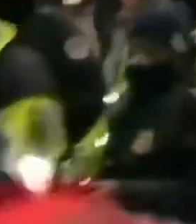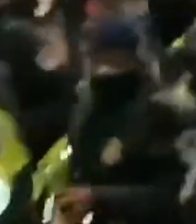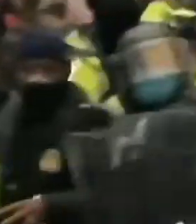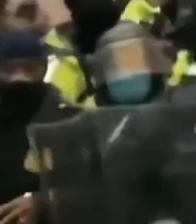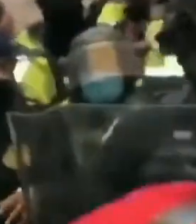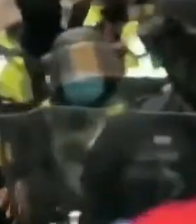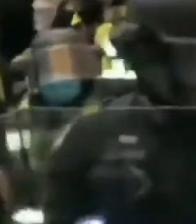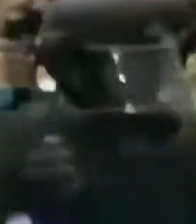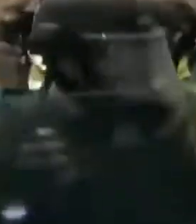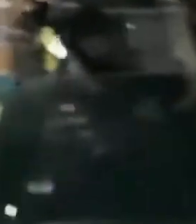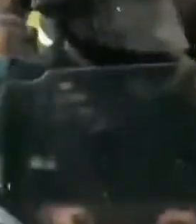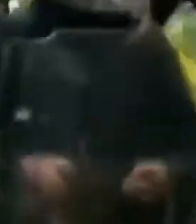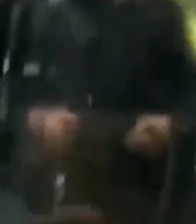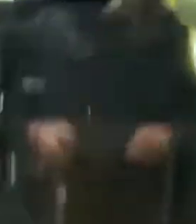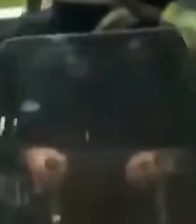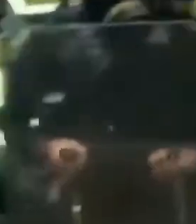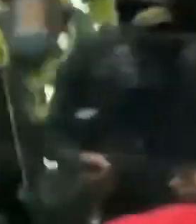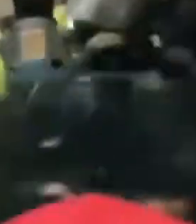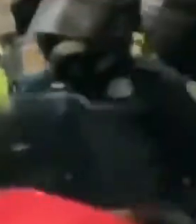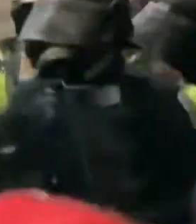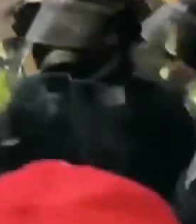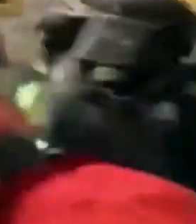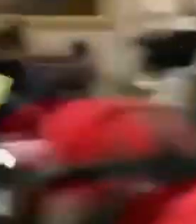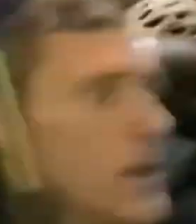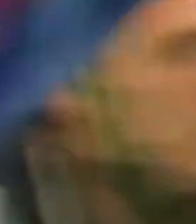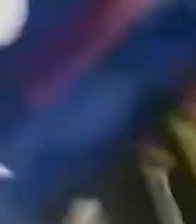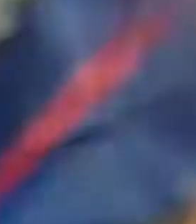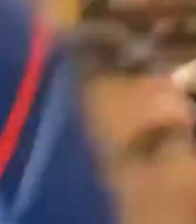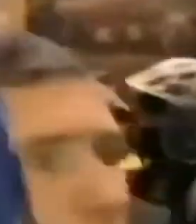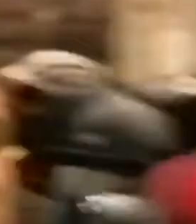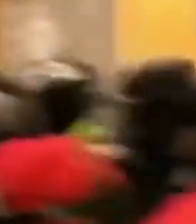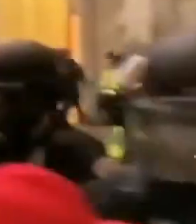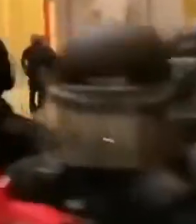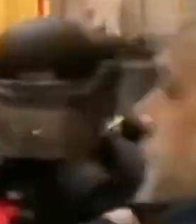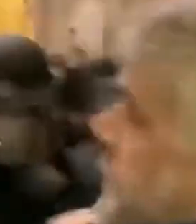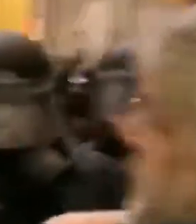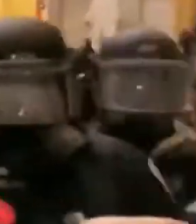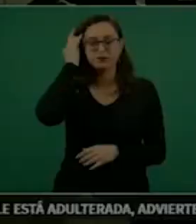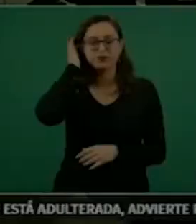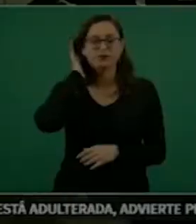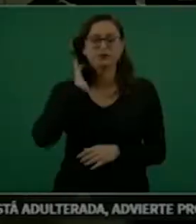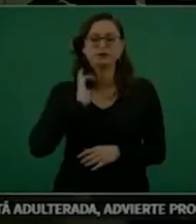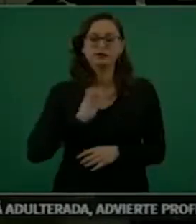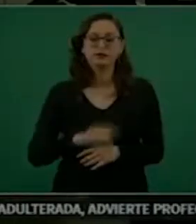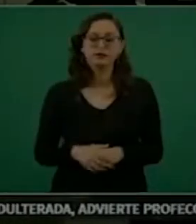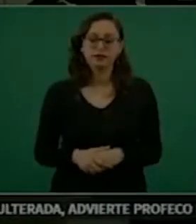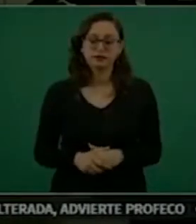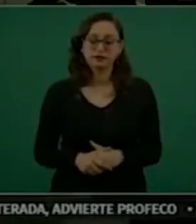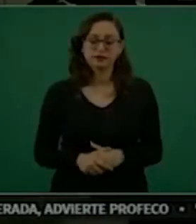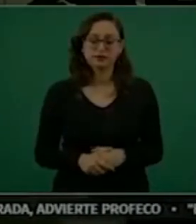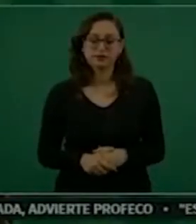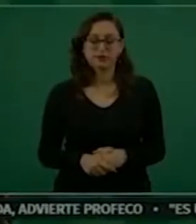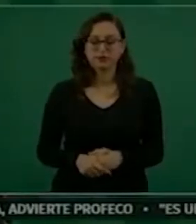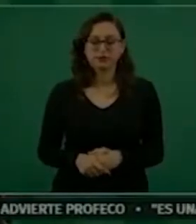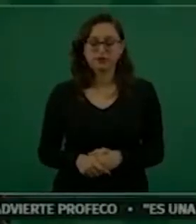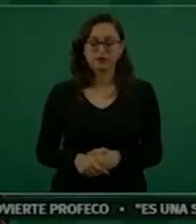cultura hablan también de ciertas situaciones. Nosotros no sabemos una situación. Pues yo celebro primero